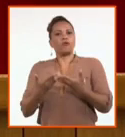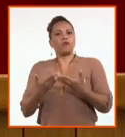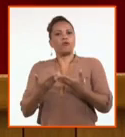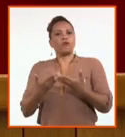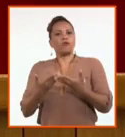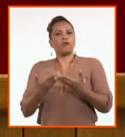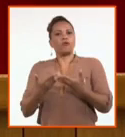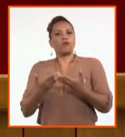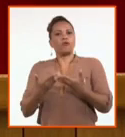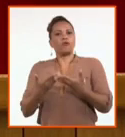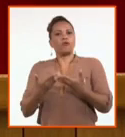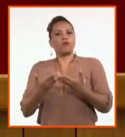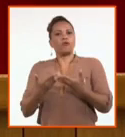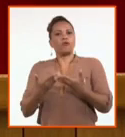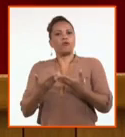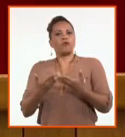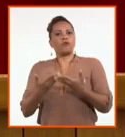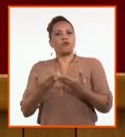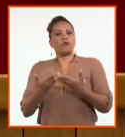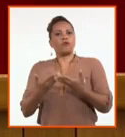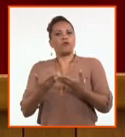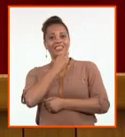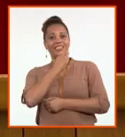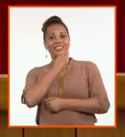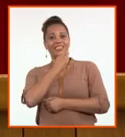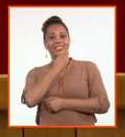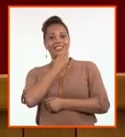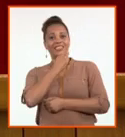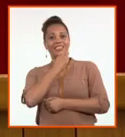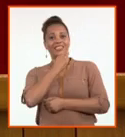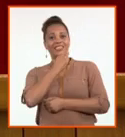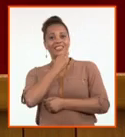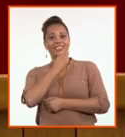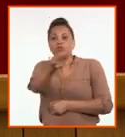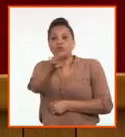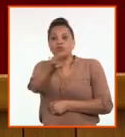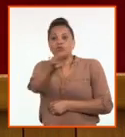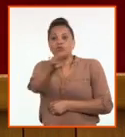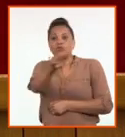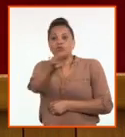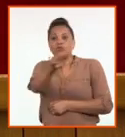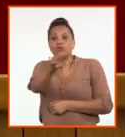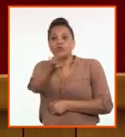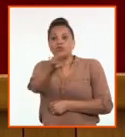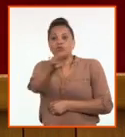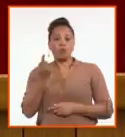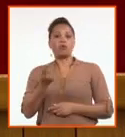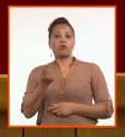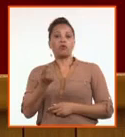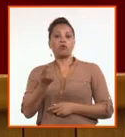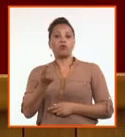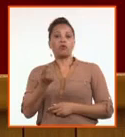la belleza revolucionaria y el amor. Y son ustedes la vanguardia y los encargados de esos, quienes mejor